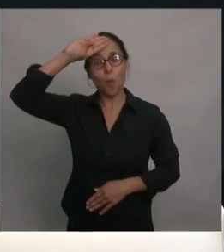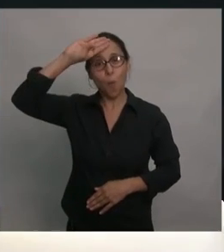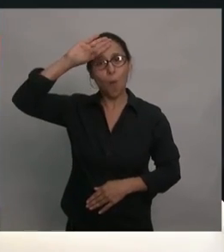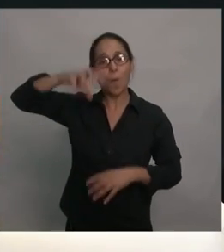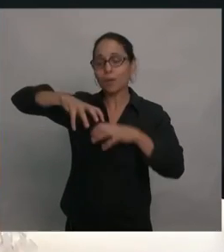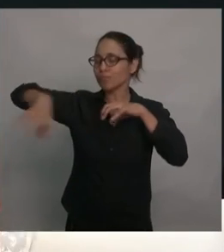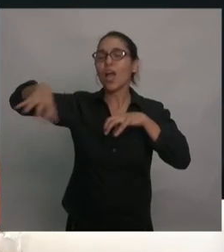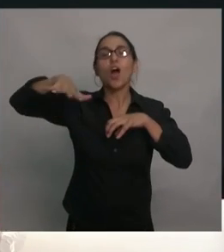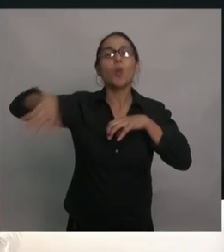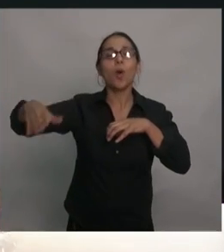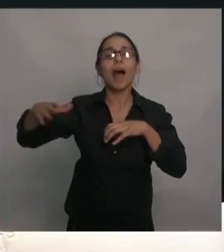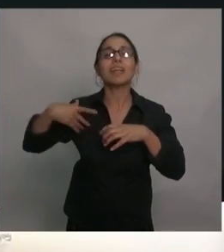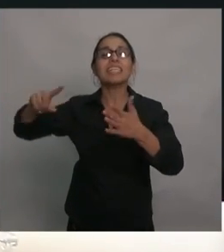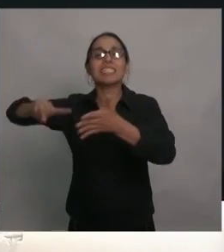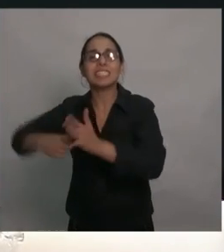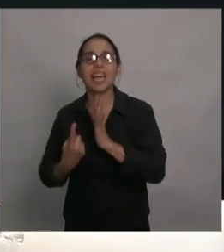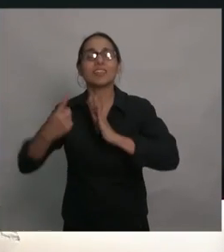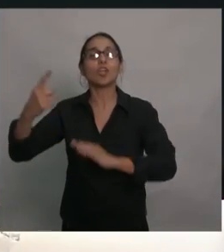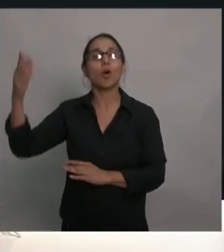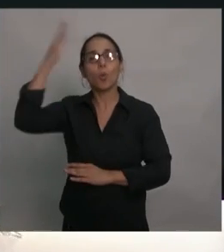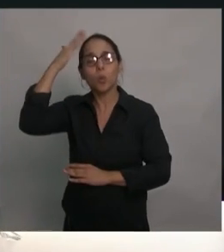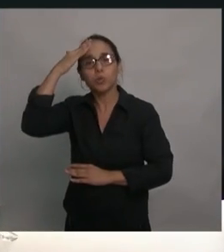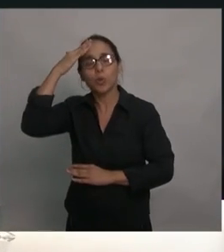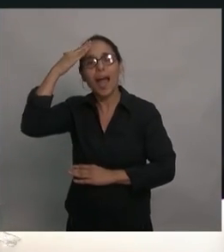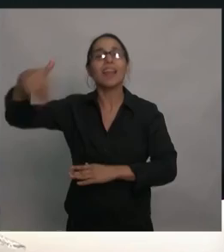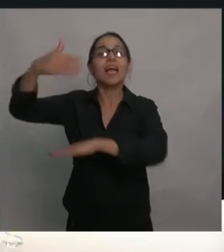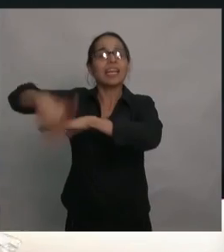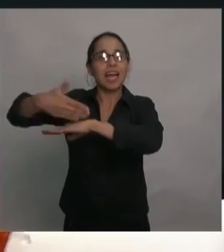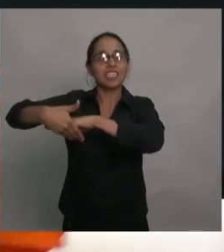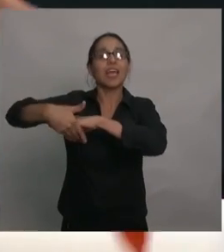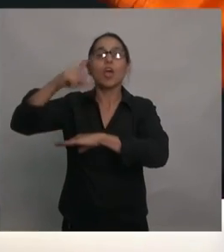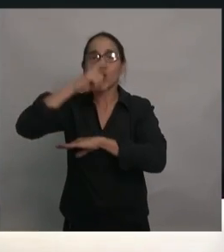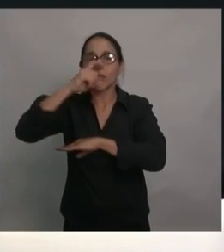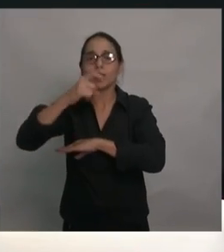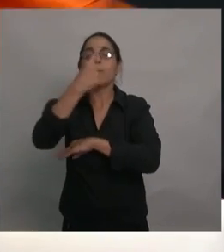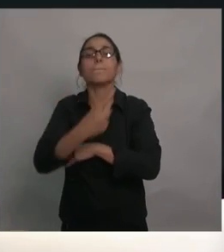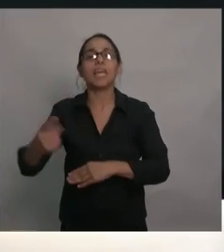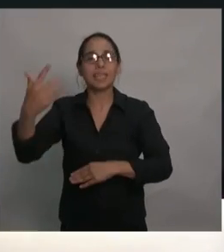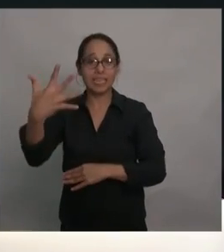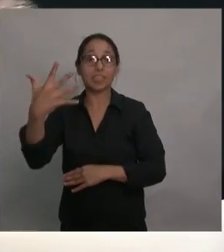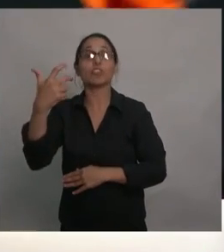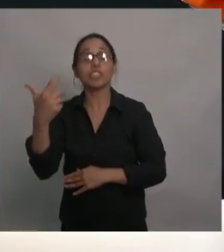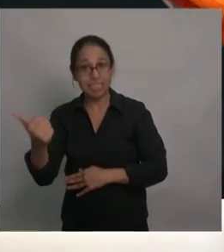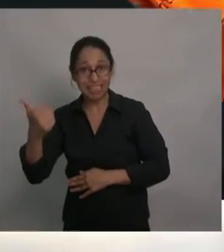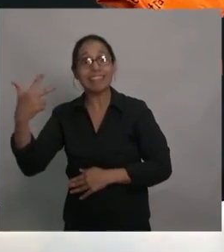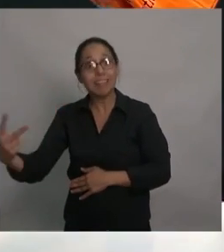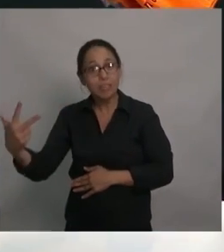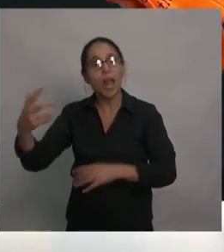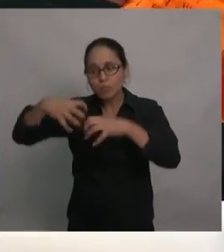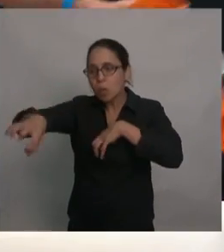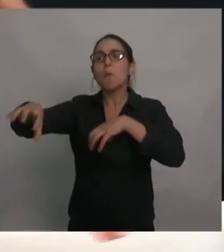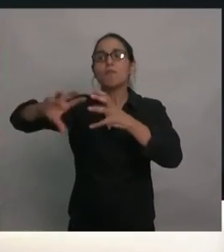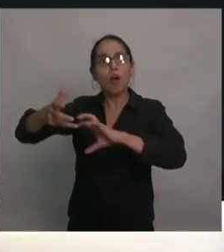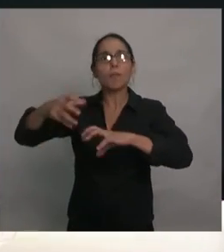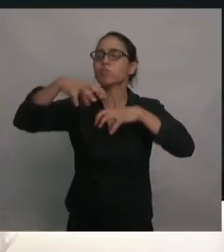Cultural de la Cooperación, Corrientes 1543, desde las 9 de la mañana hasta las 7 de la tarde va a haber paneles sobre la